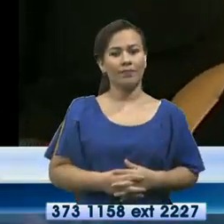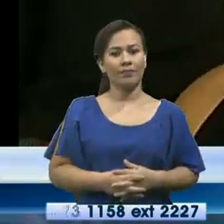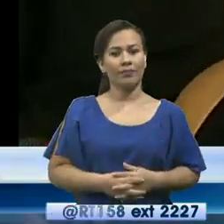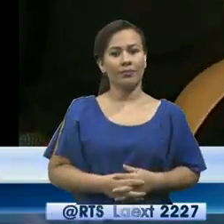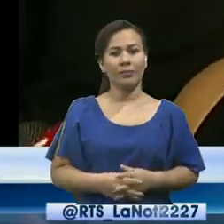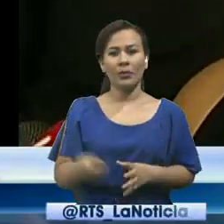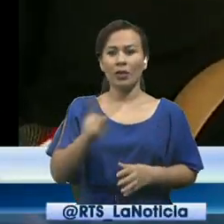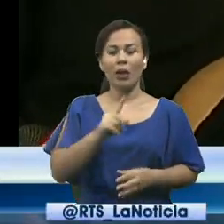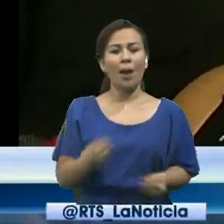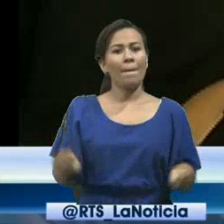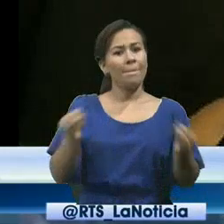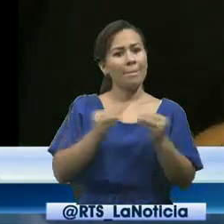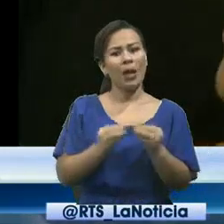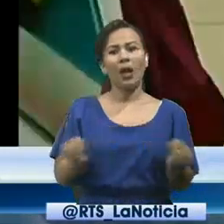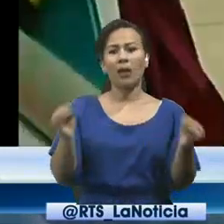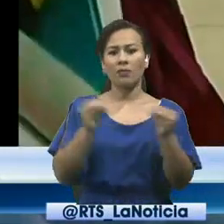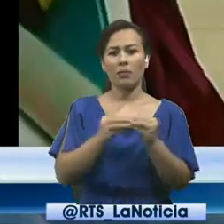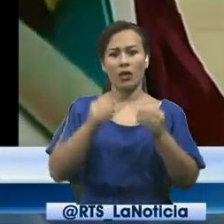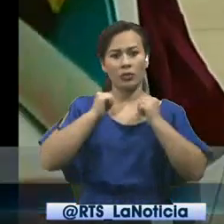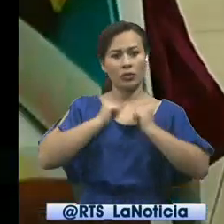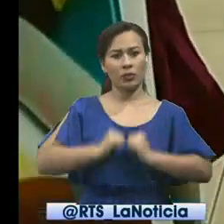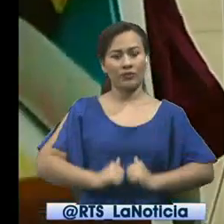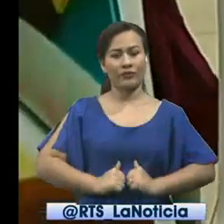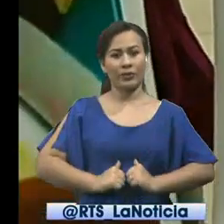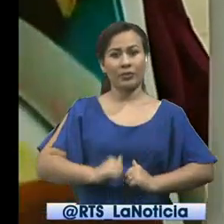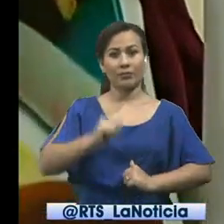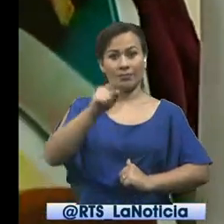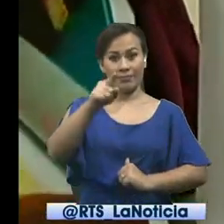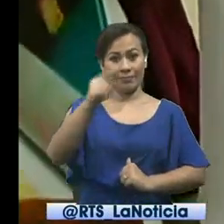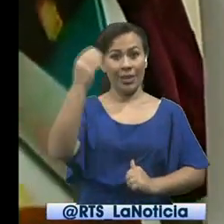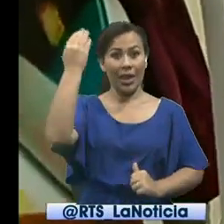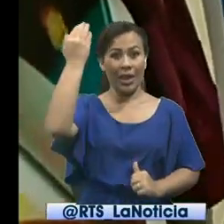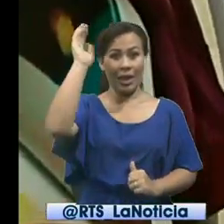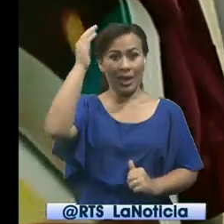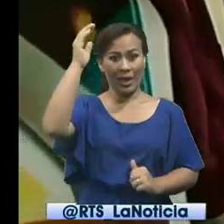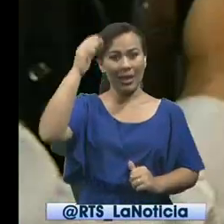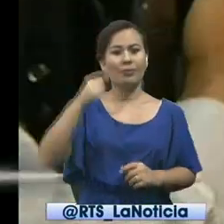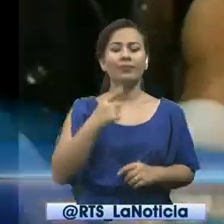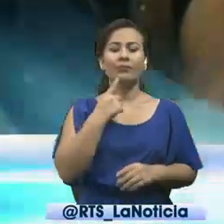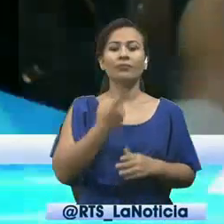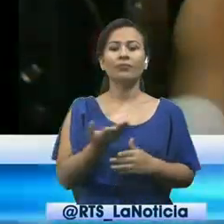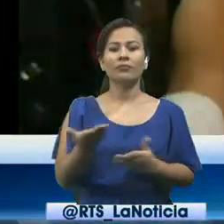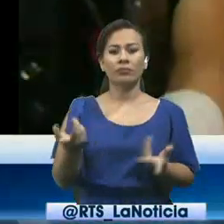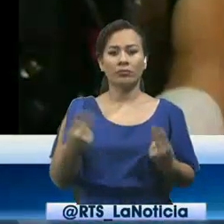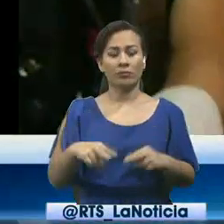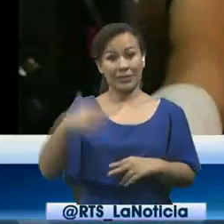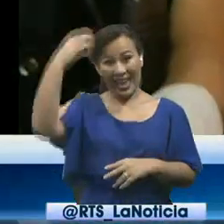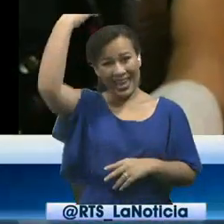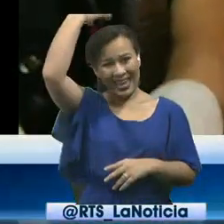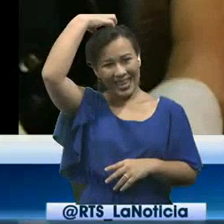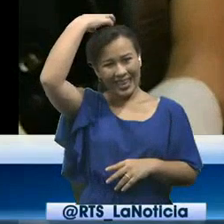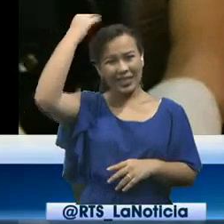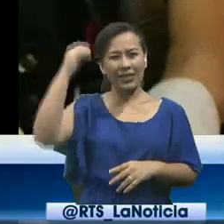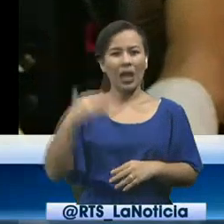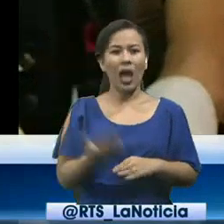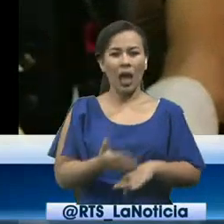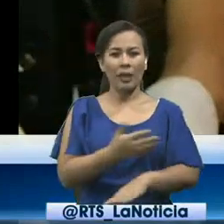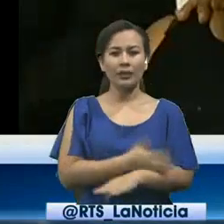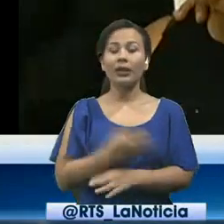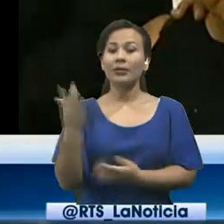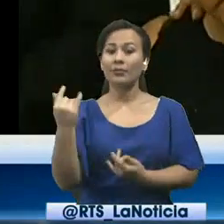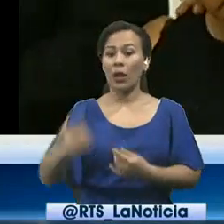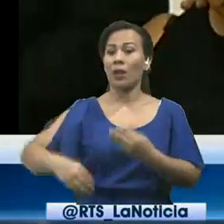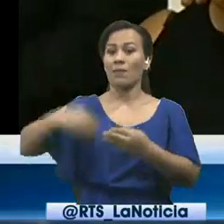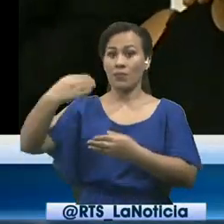vez sufrir más. En este caso todavía no hay detenidos y se espera que en los próximos días, por sorteo,